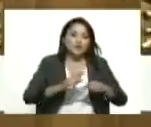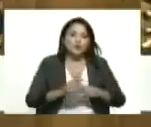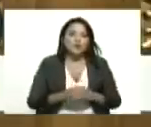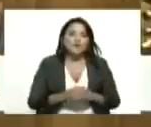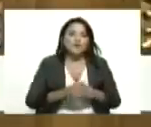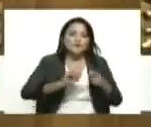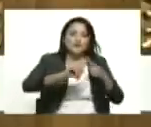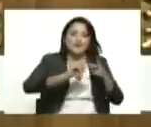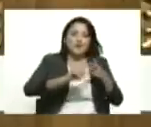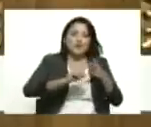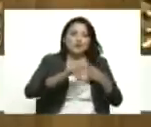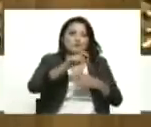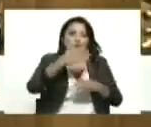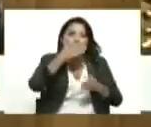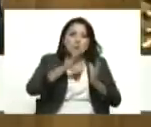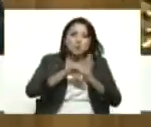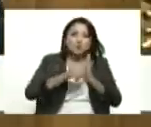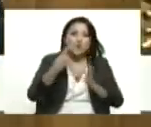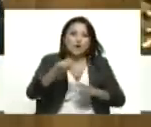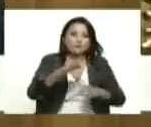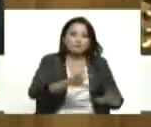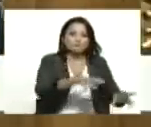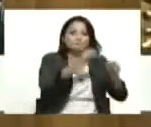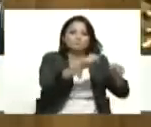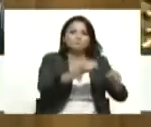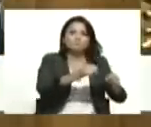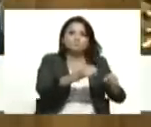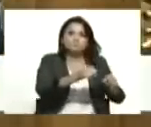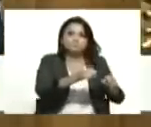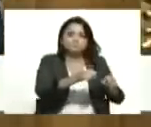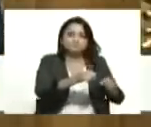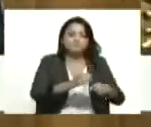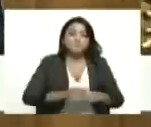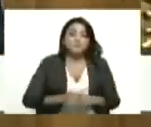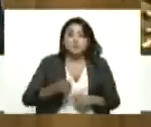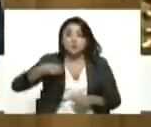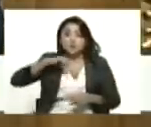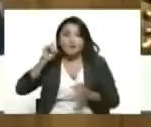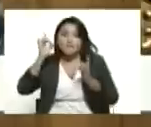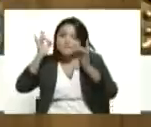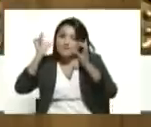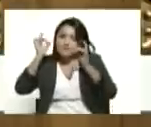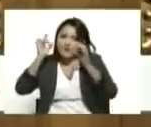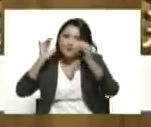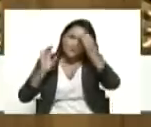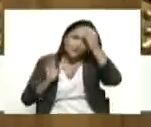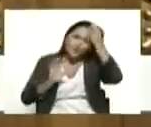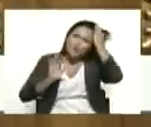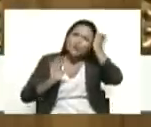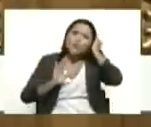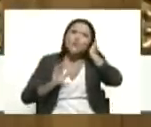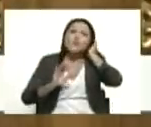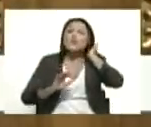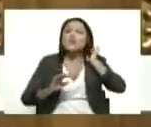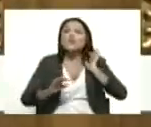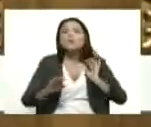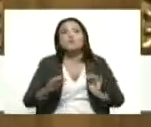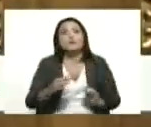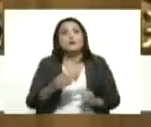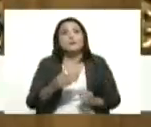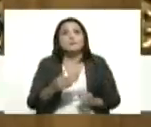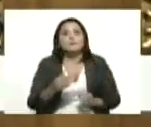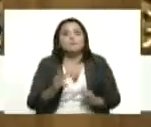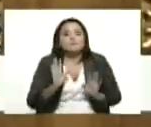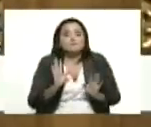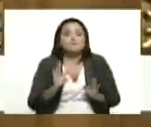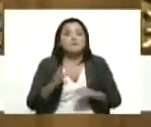Ley orgánica de extinción de dominio. Nosotros no estamos inventando nada. Hay acuerdos que tiene el Estado venezolano.